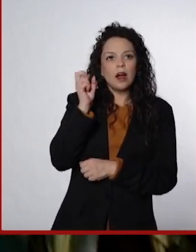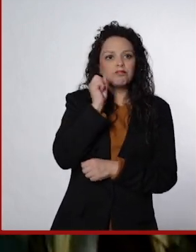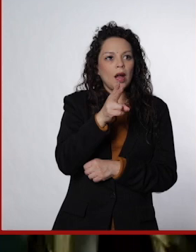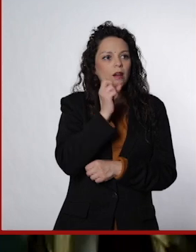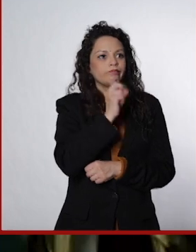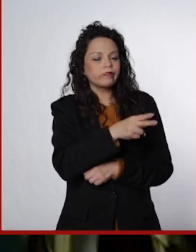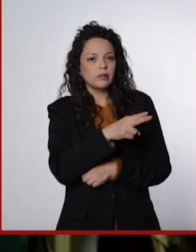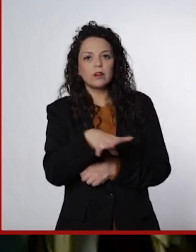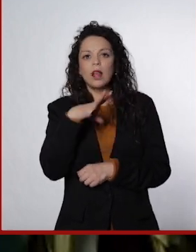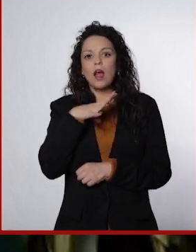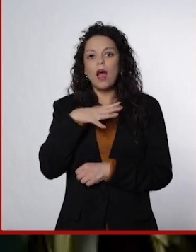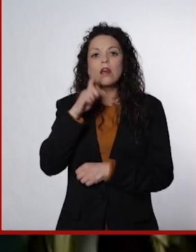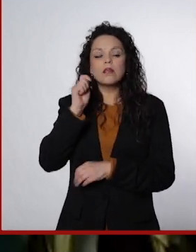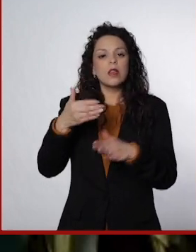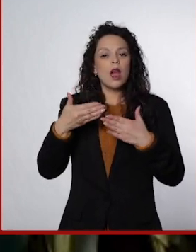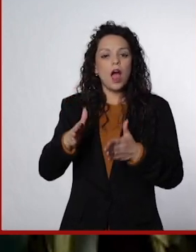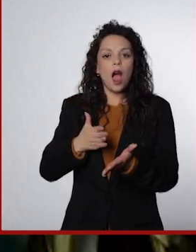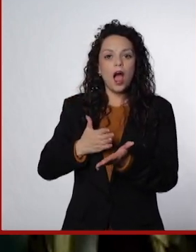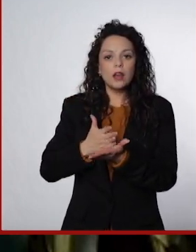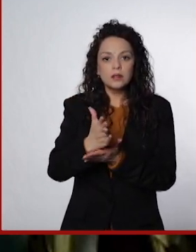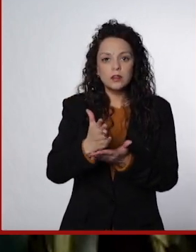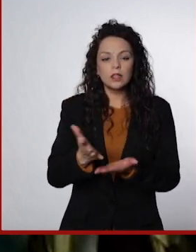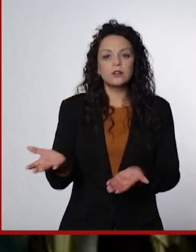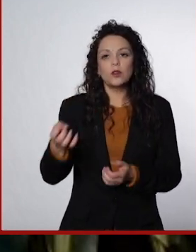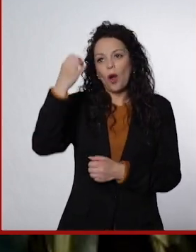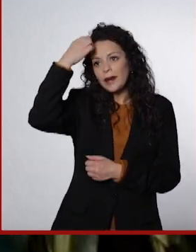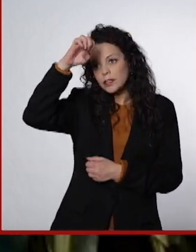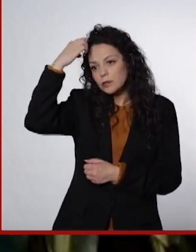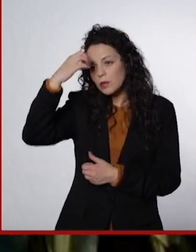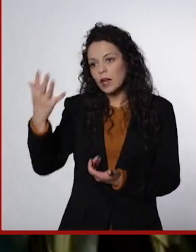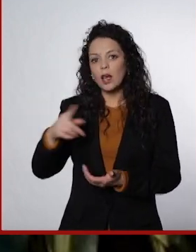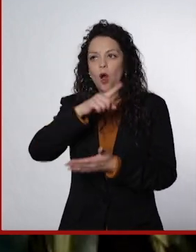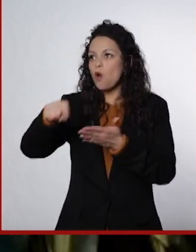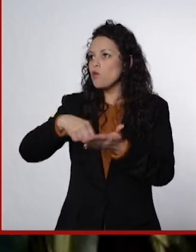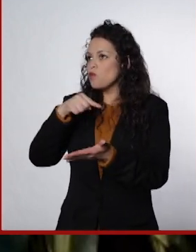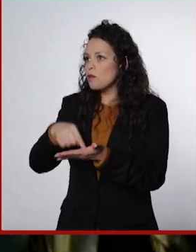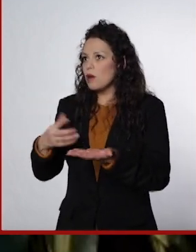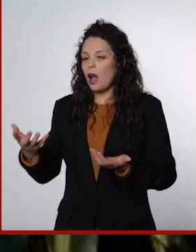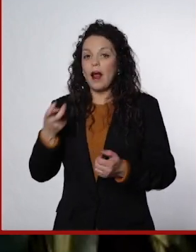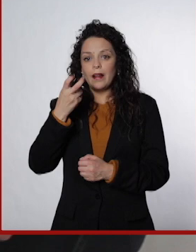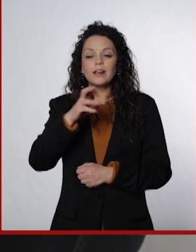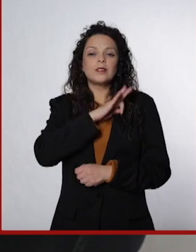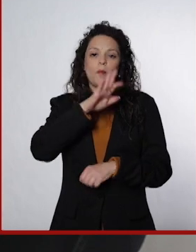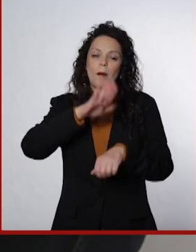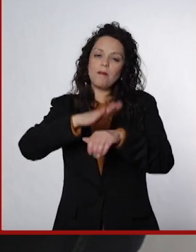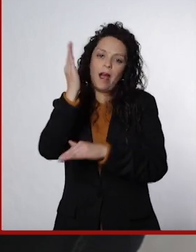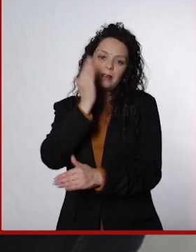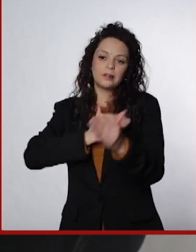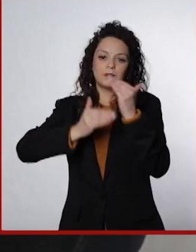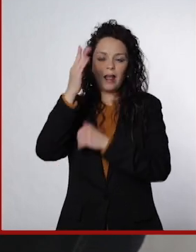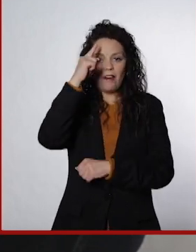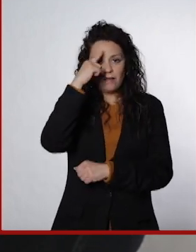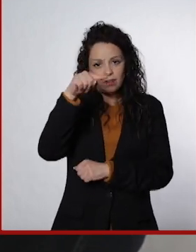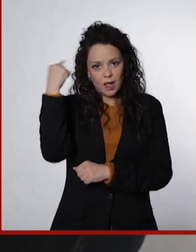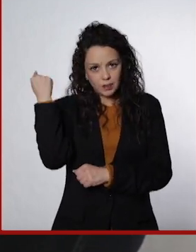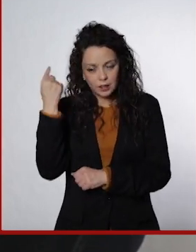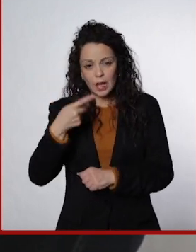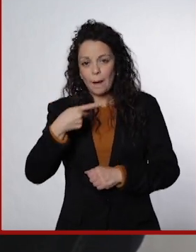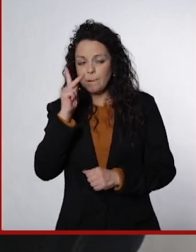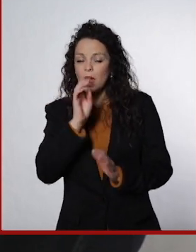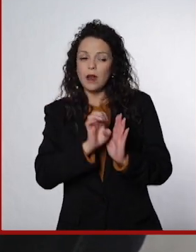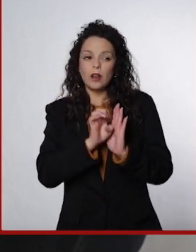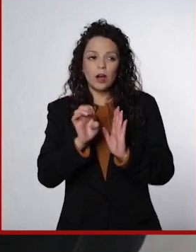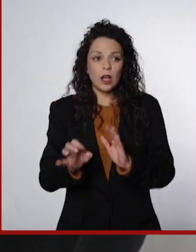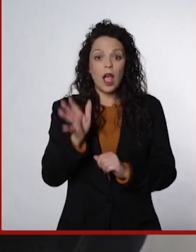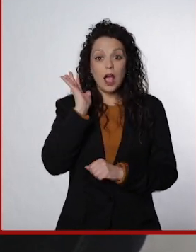si tienes más acceso a ciertos recursos, experiencias, espacios, es más probable que lo desarrolles, pero digamos que una vez que, o sea, ya